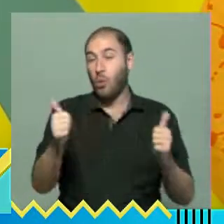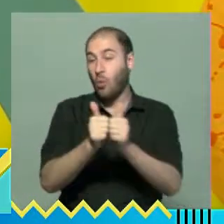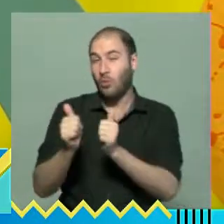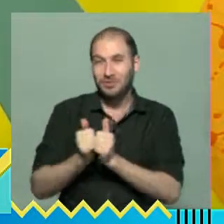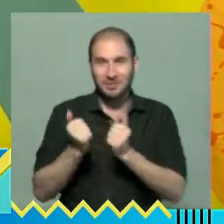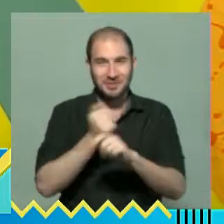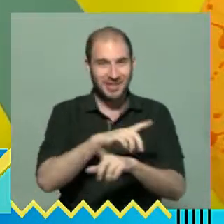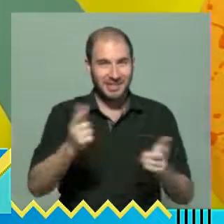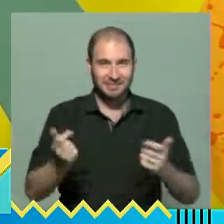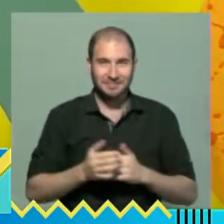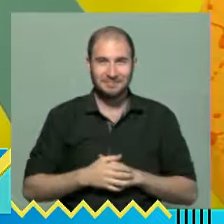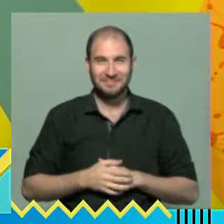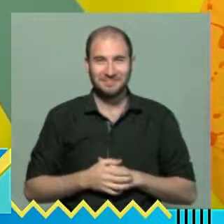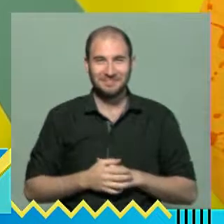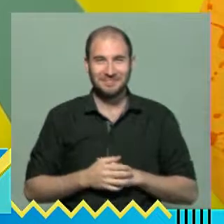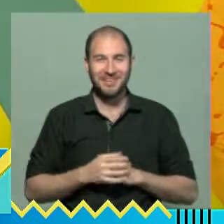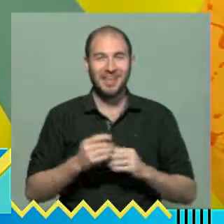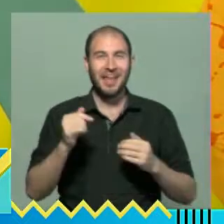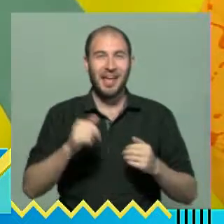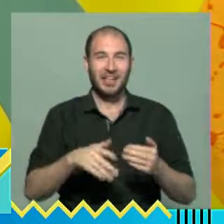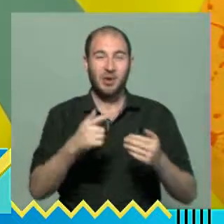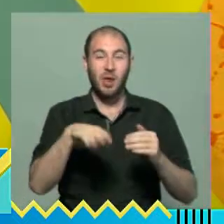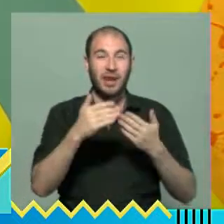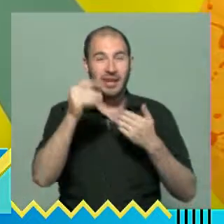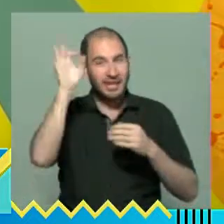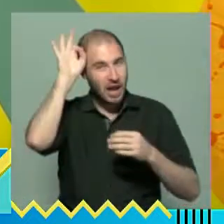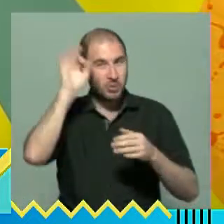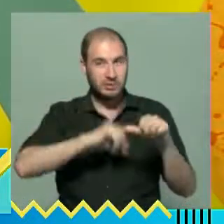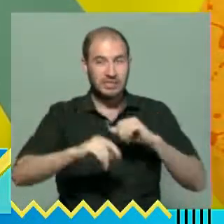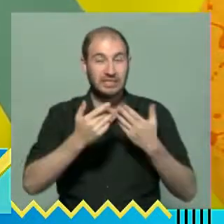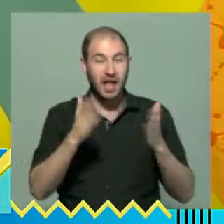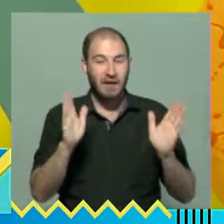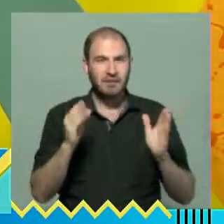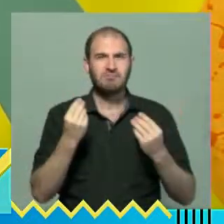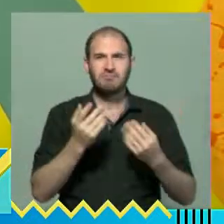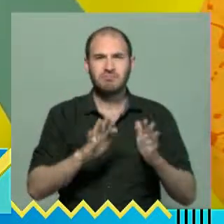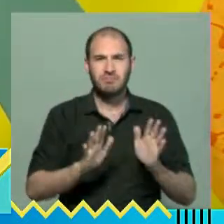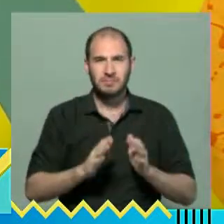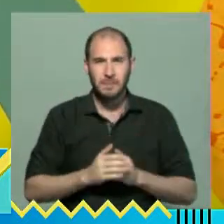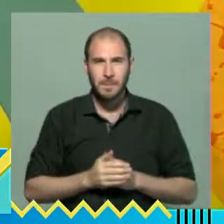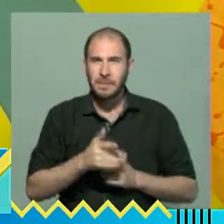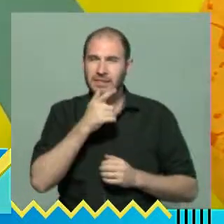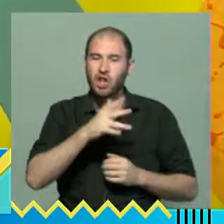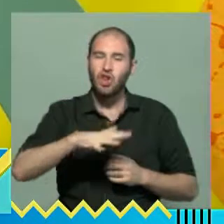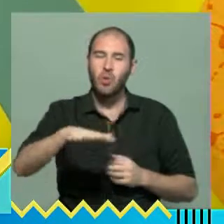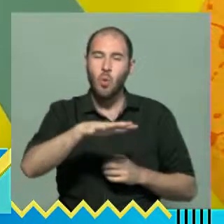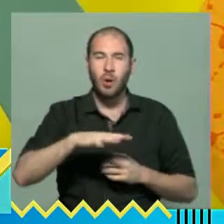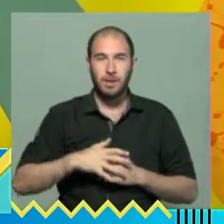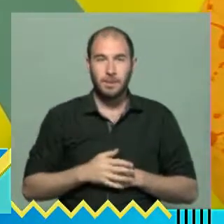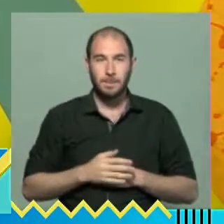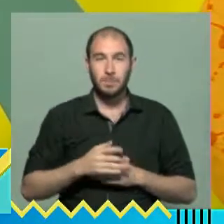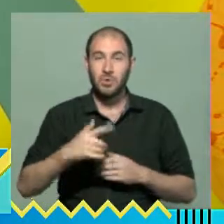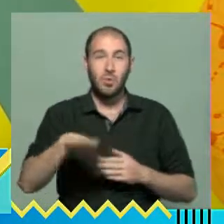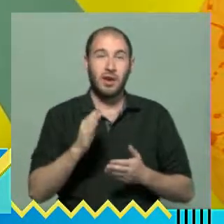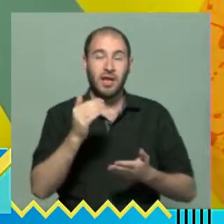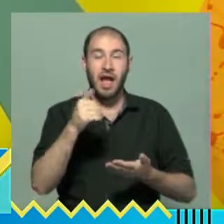Entonces, cuando se abre este campo de la neurociencia, en realidad lo que se abre es un espacio